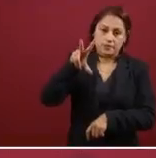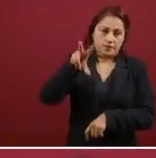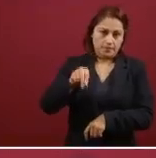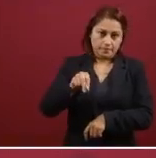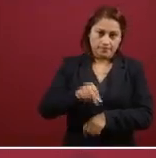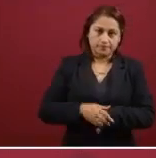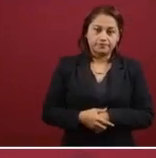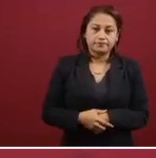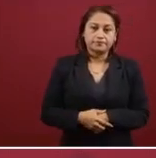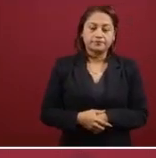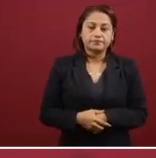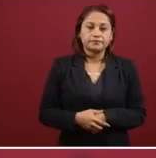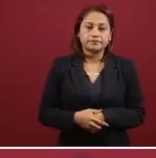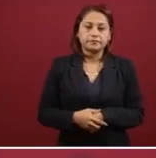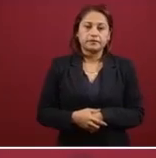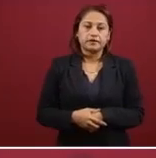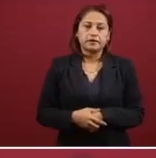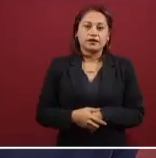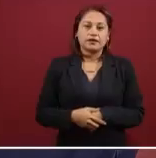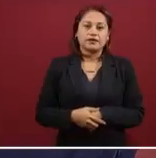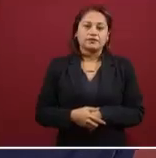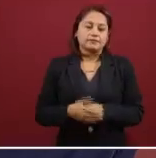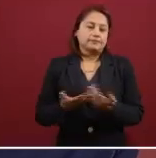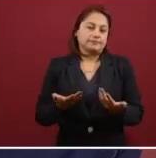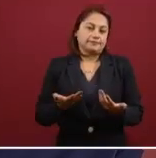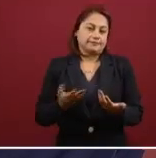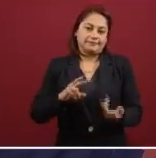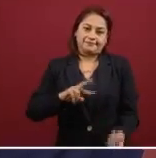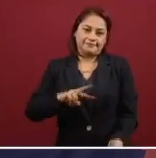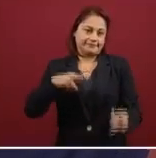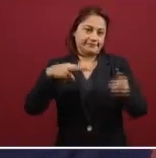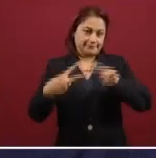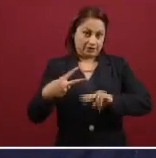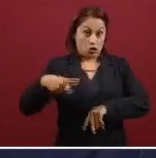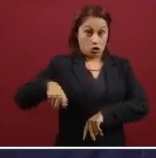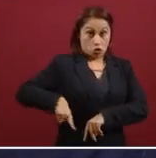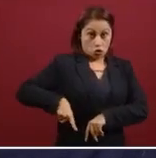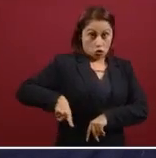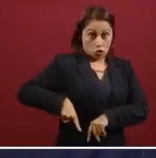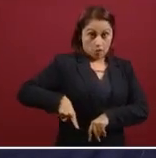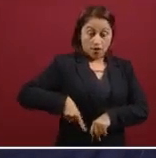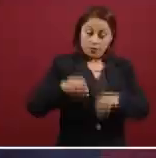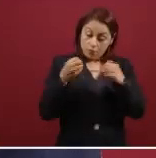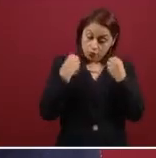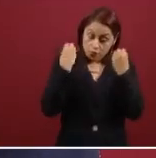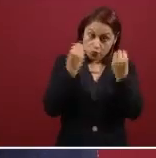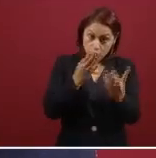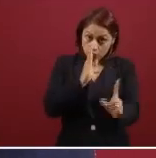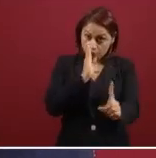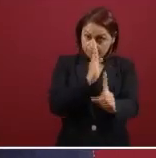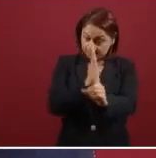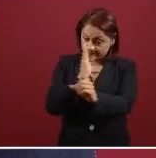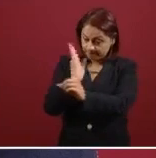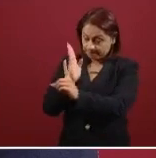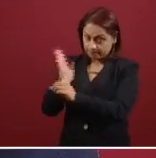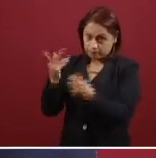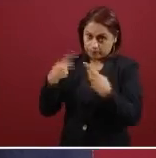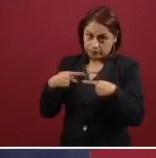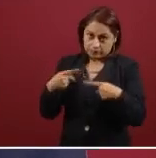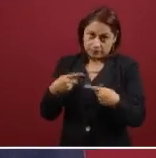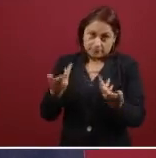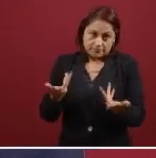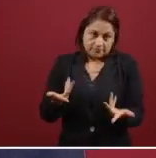lo que se está haciendo es entregando apoyos de manera directa a los ciudadanos.